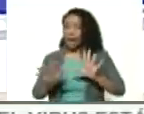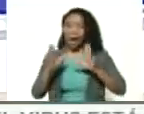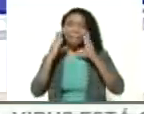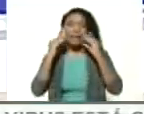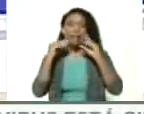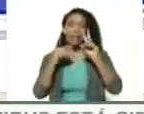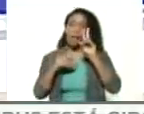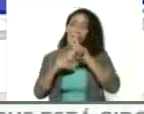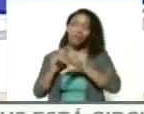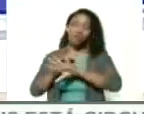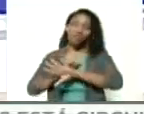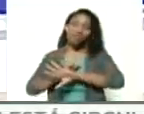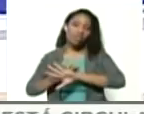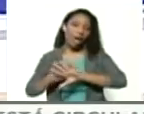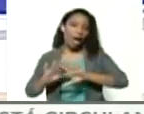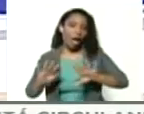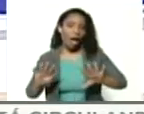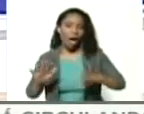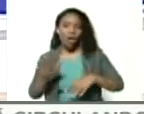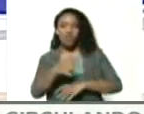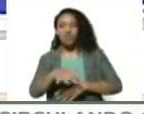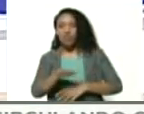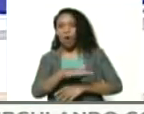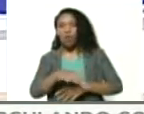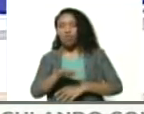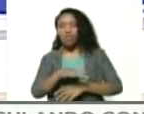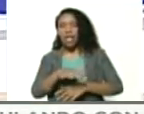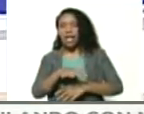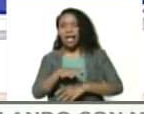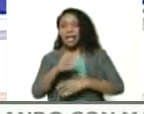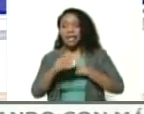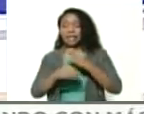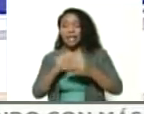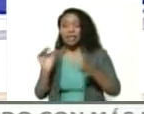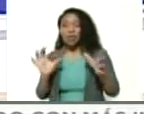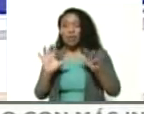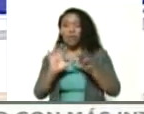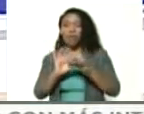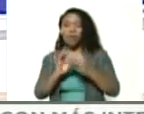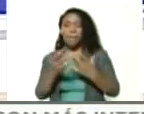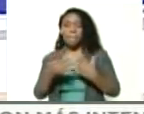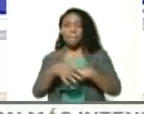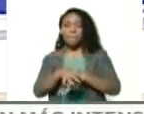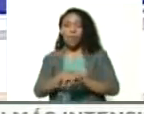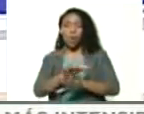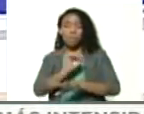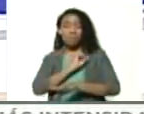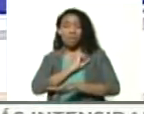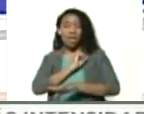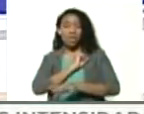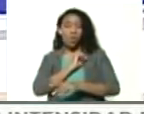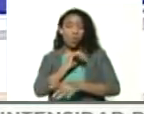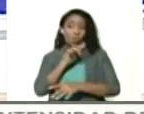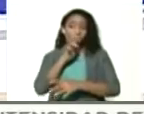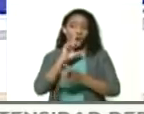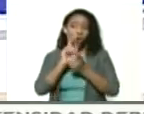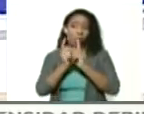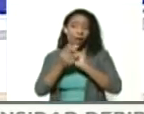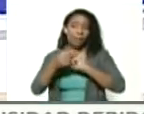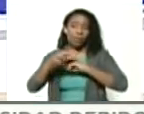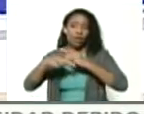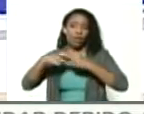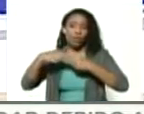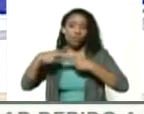experiencia donde se combina el miedo terrible a los cambios